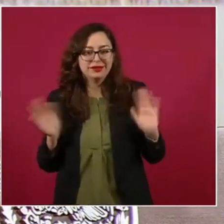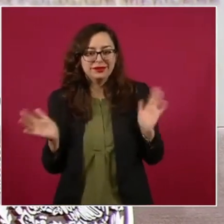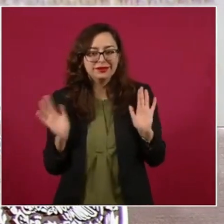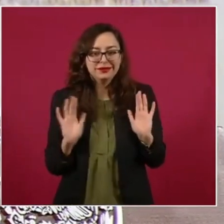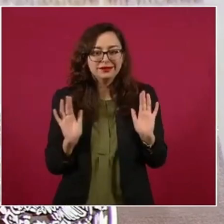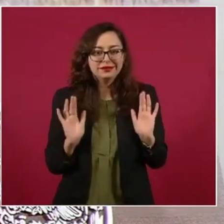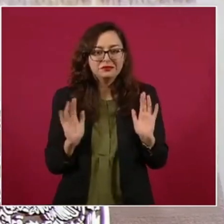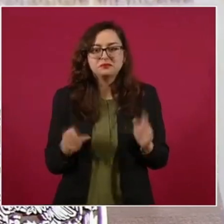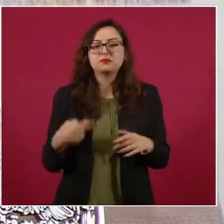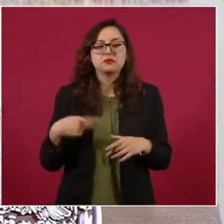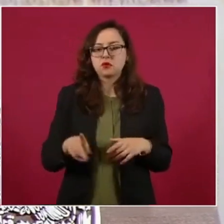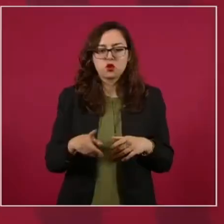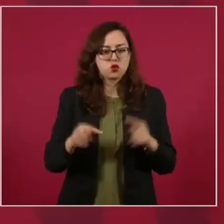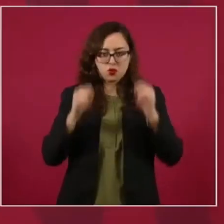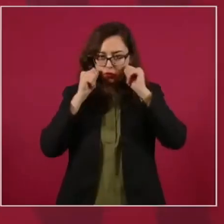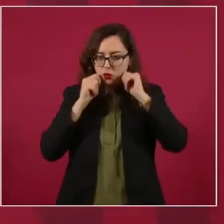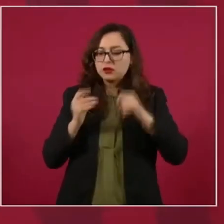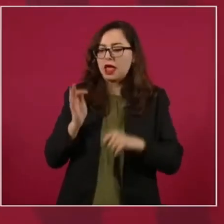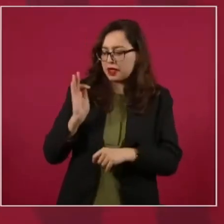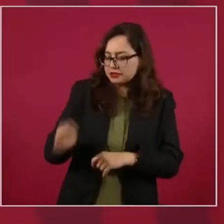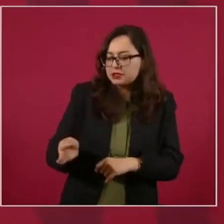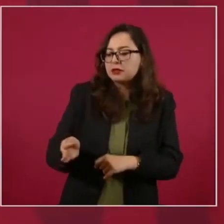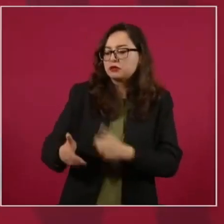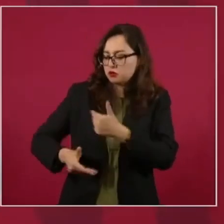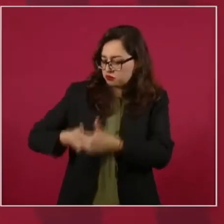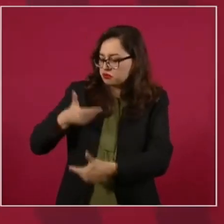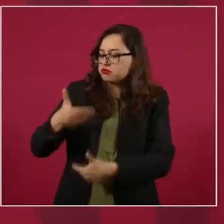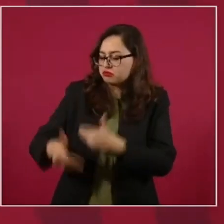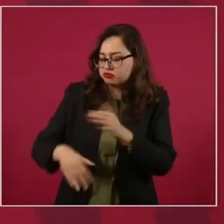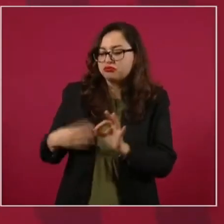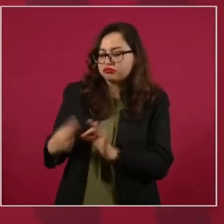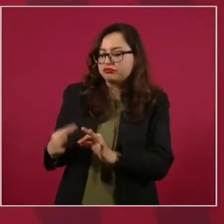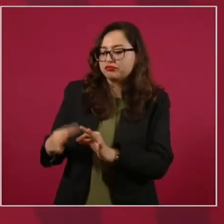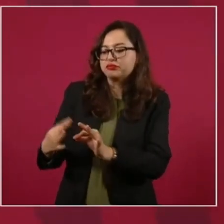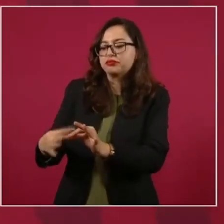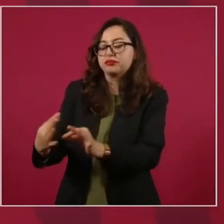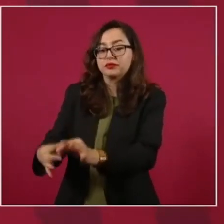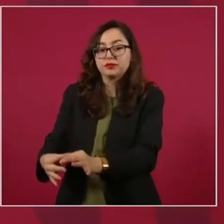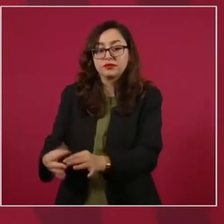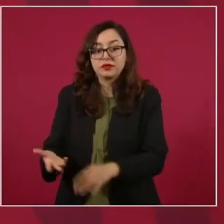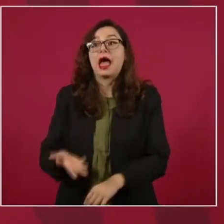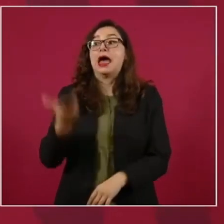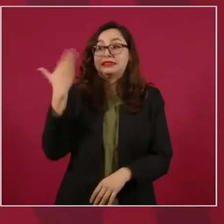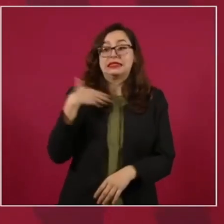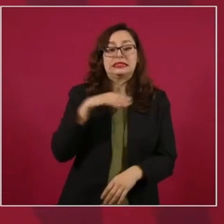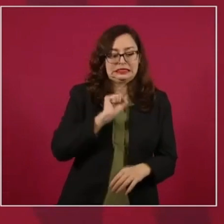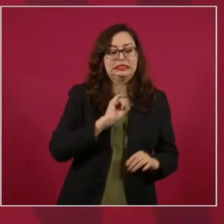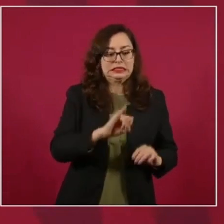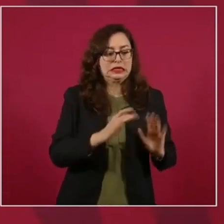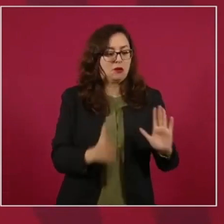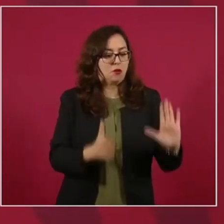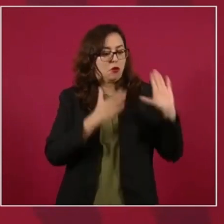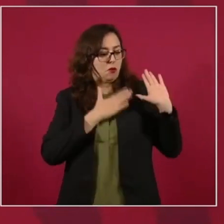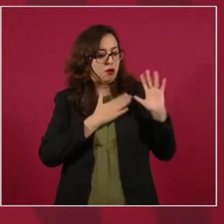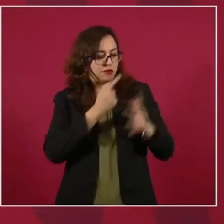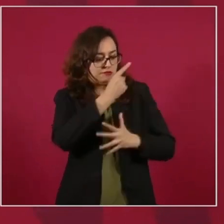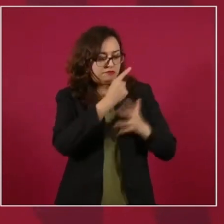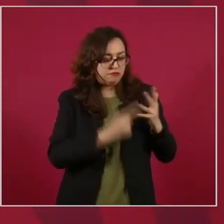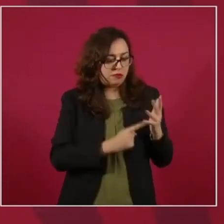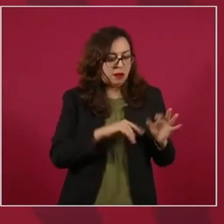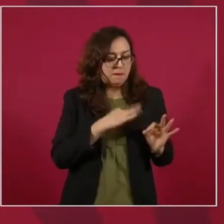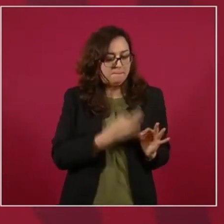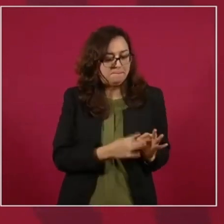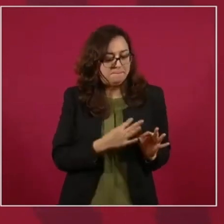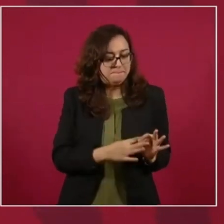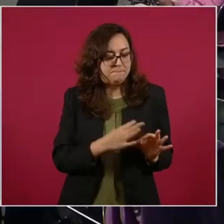en el mismo número de compromisos que no ofrecí, he llevado a cabo